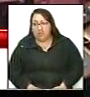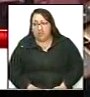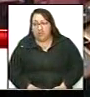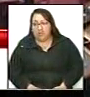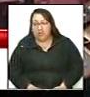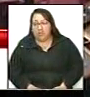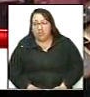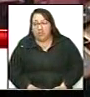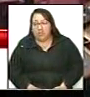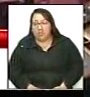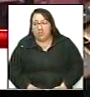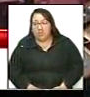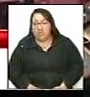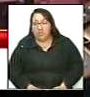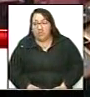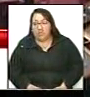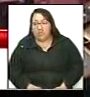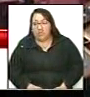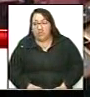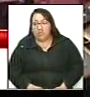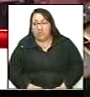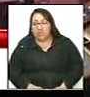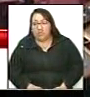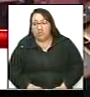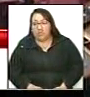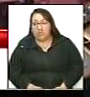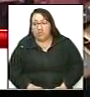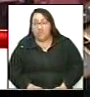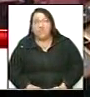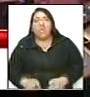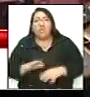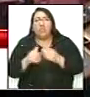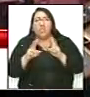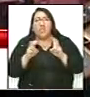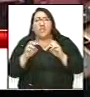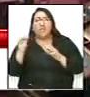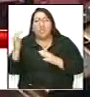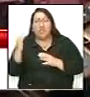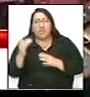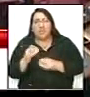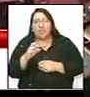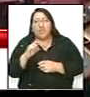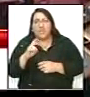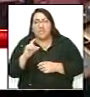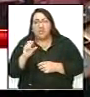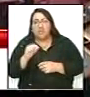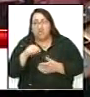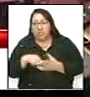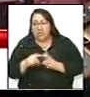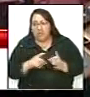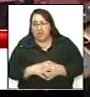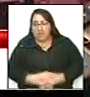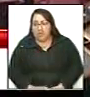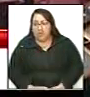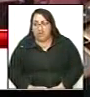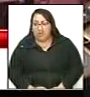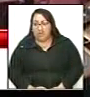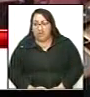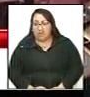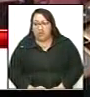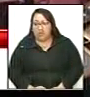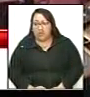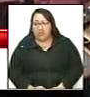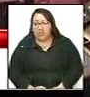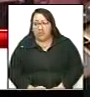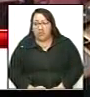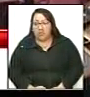responderá en el tiempo que corresponda con respecto a los casos de prescripción que no son objeto de debate en esta mesa. Así y por es. Lo tanto